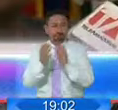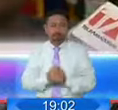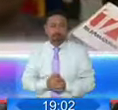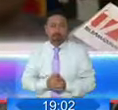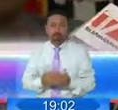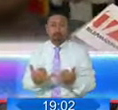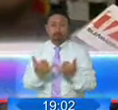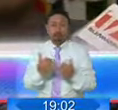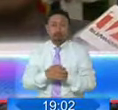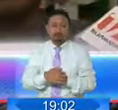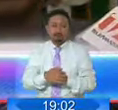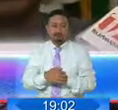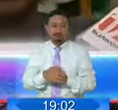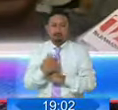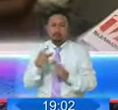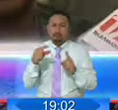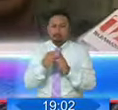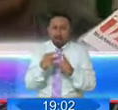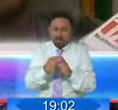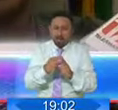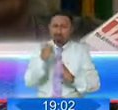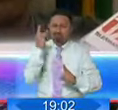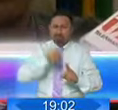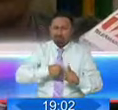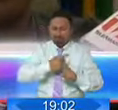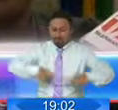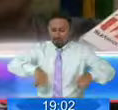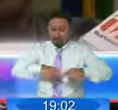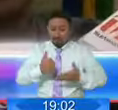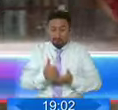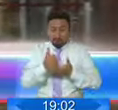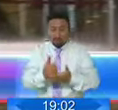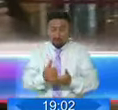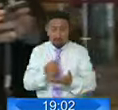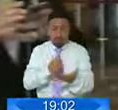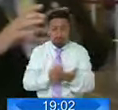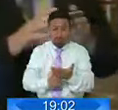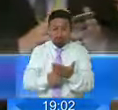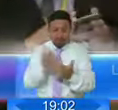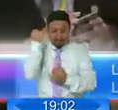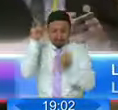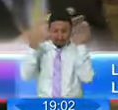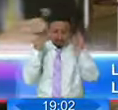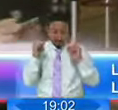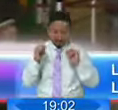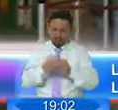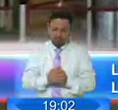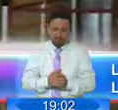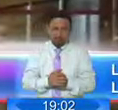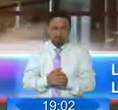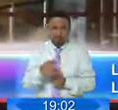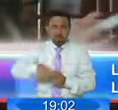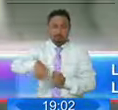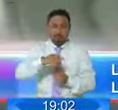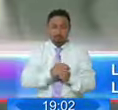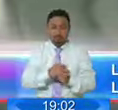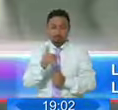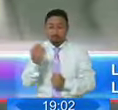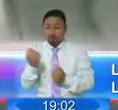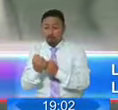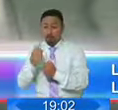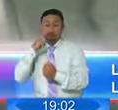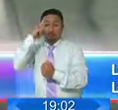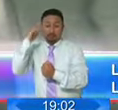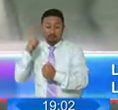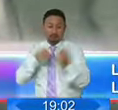los epítetos, no ayudan al fortalecimiento de un debate ideológico. Dicen que no se distinguen como correístas o leninistas,